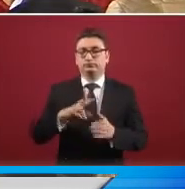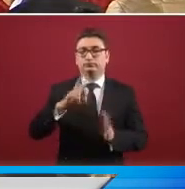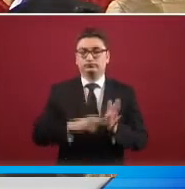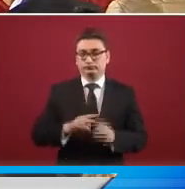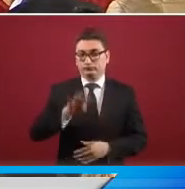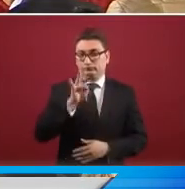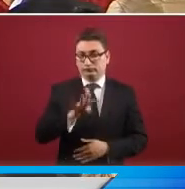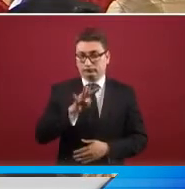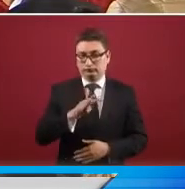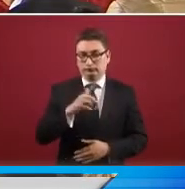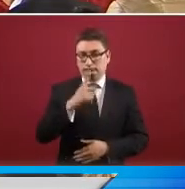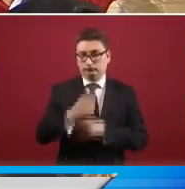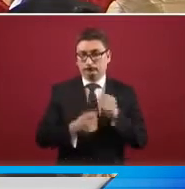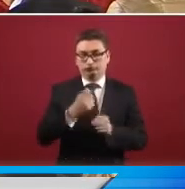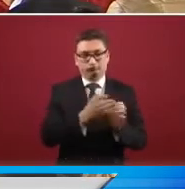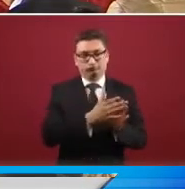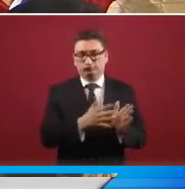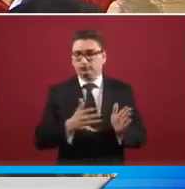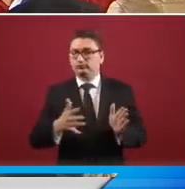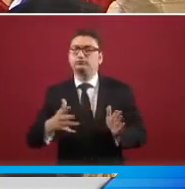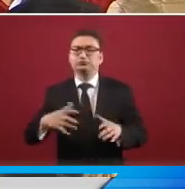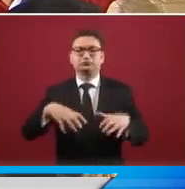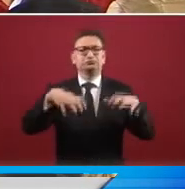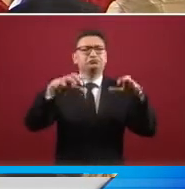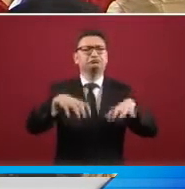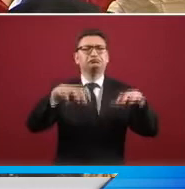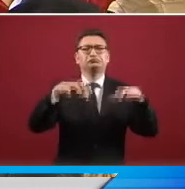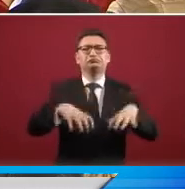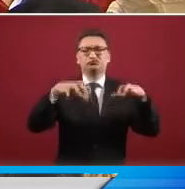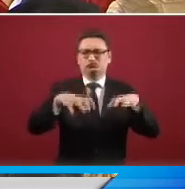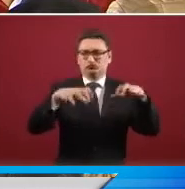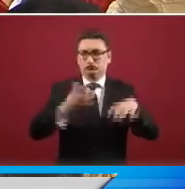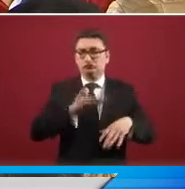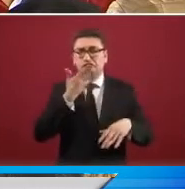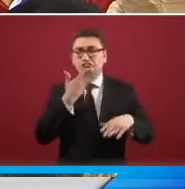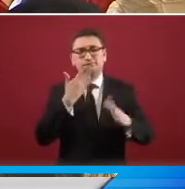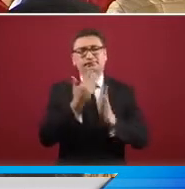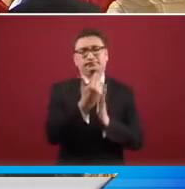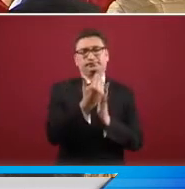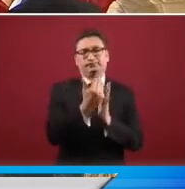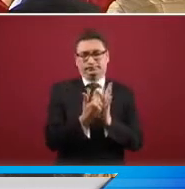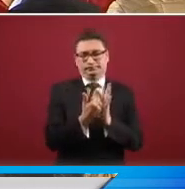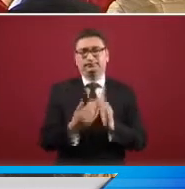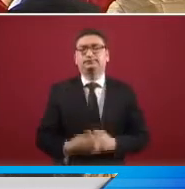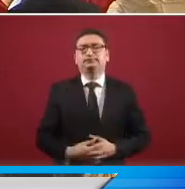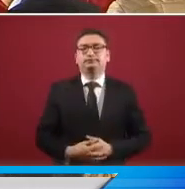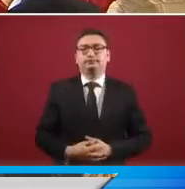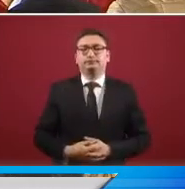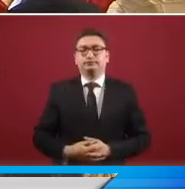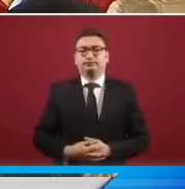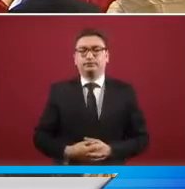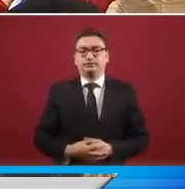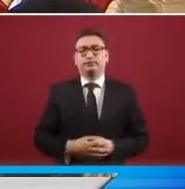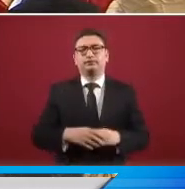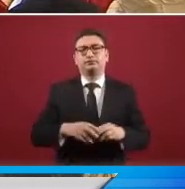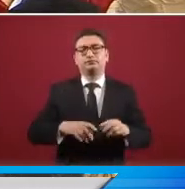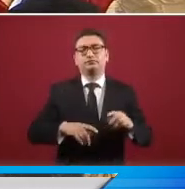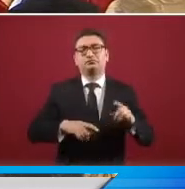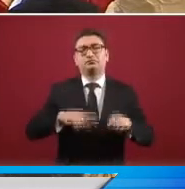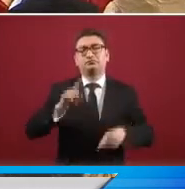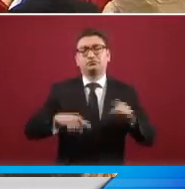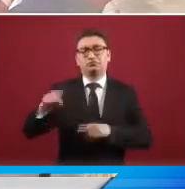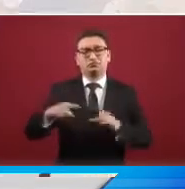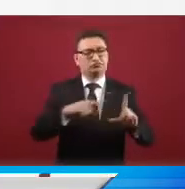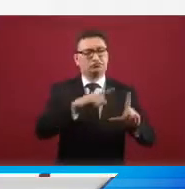y octubre. Se pronostican 33 ciclones tropicales, de los cuales ya se han presentado 6. La Conagua realiza un monitoreo que permite el